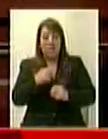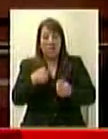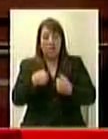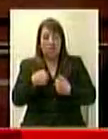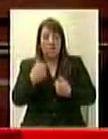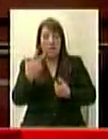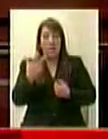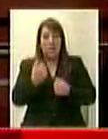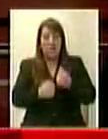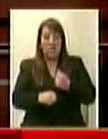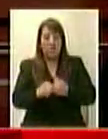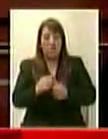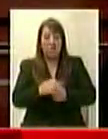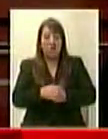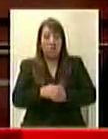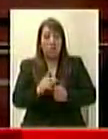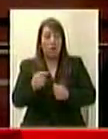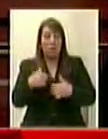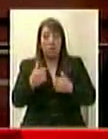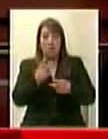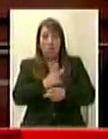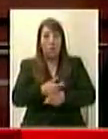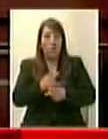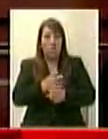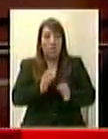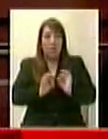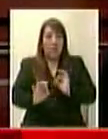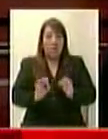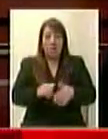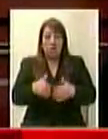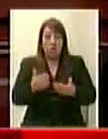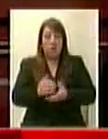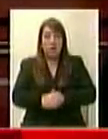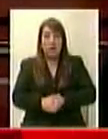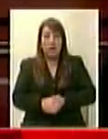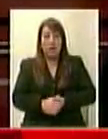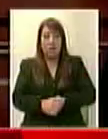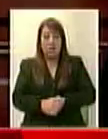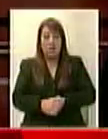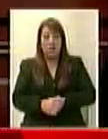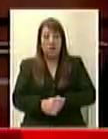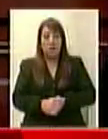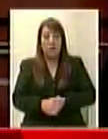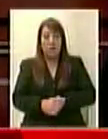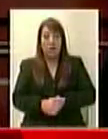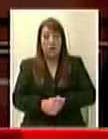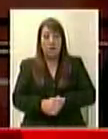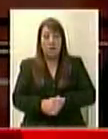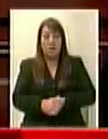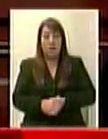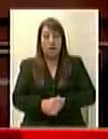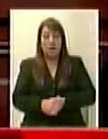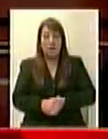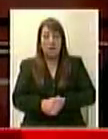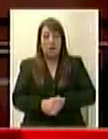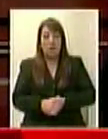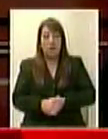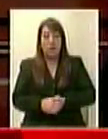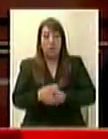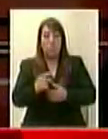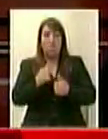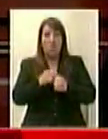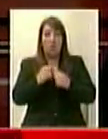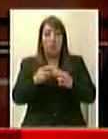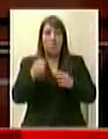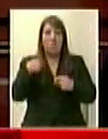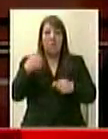tener 3 hijos y sin embargo no podían cuidarse. Señor, este tema tiene que analizarse con conciencia, no por política demagógica, no